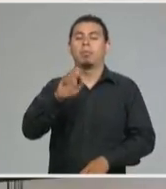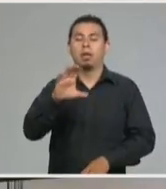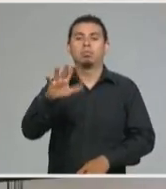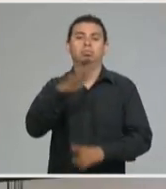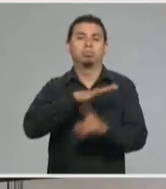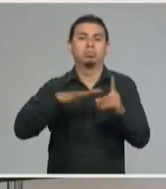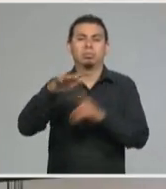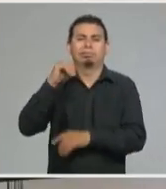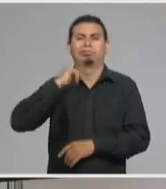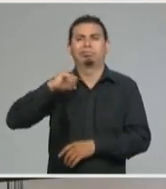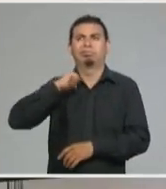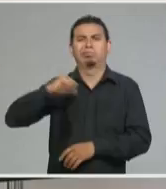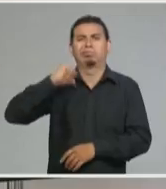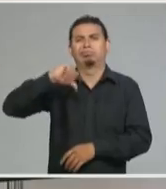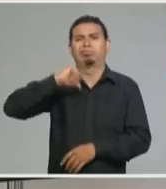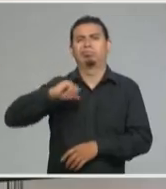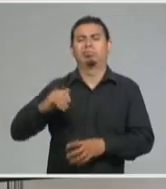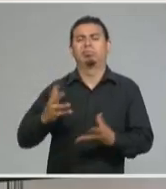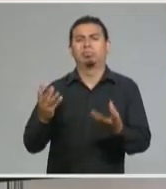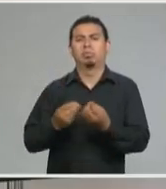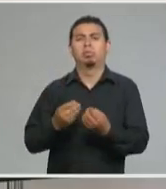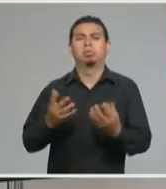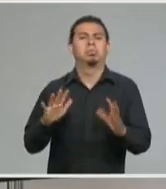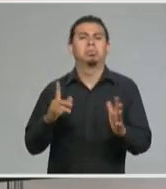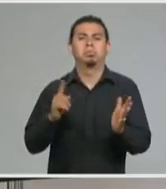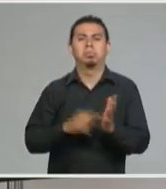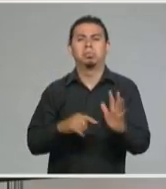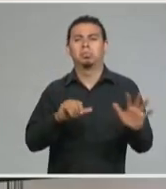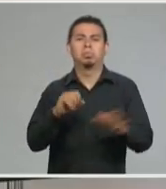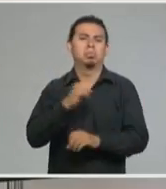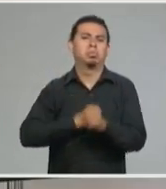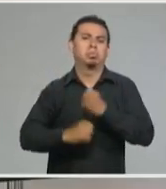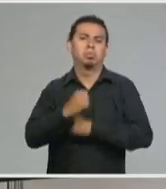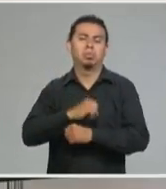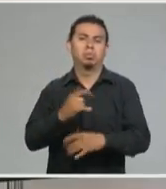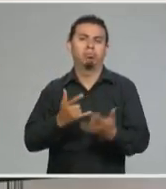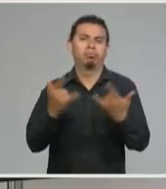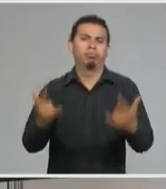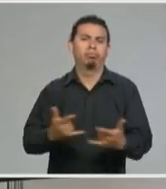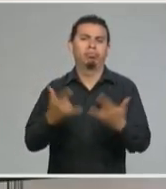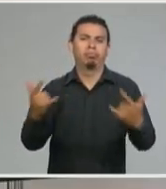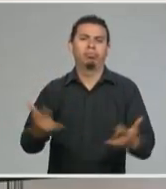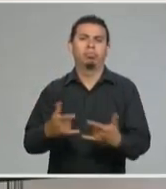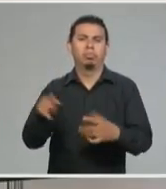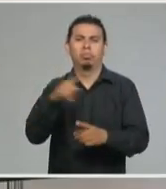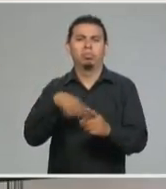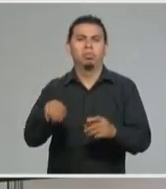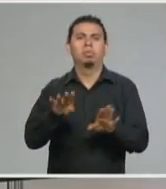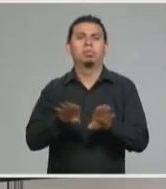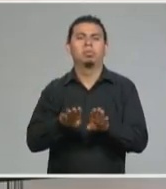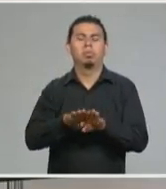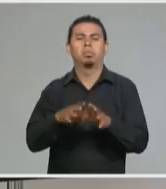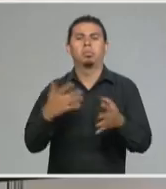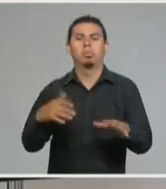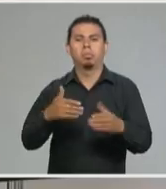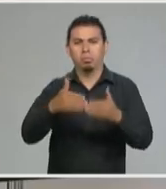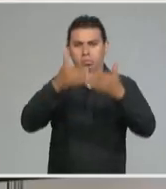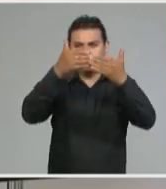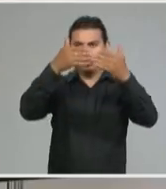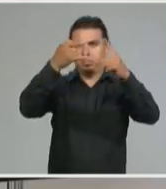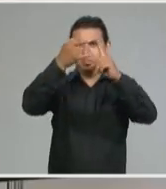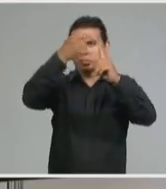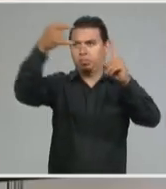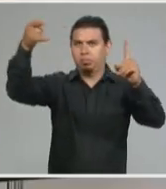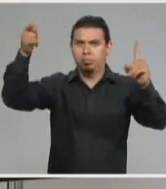más antiguas del estado y tiene alrededor de 1600 años de historia, inmortalizados en un mural realizado por el